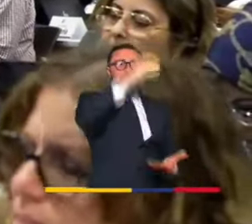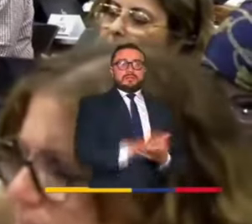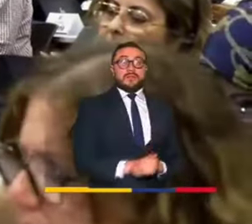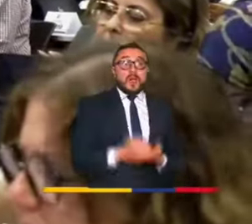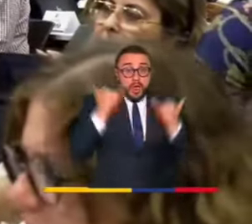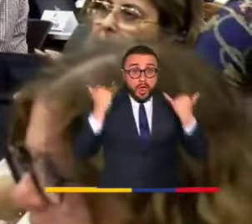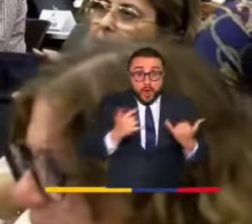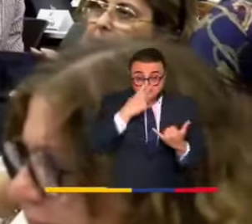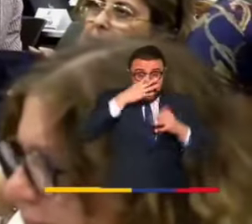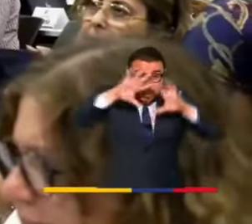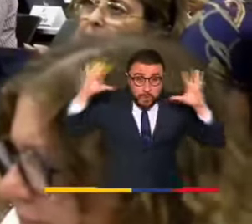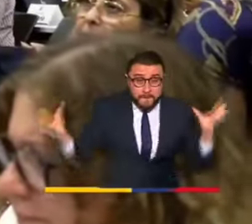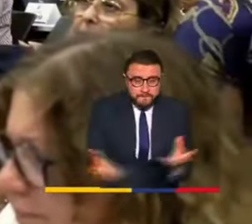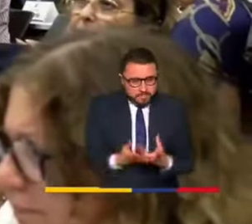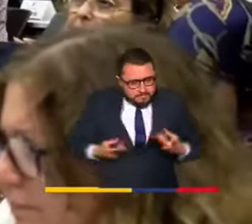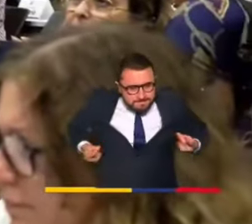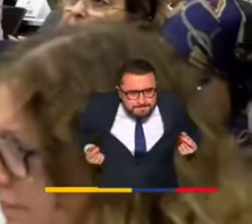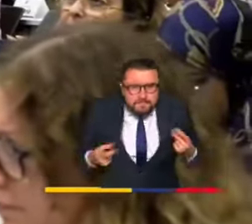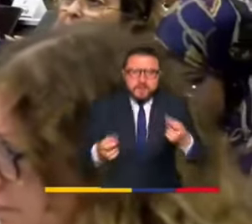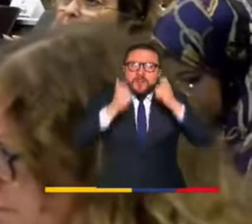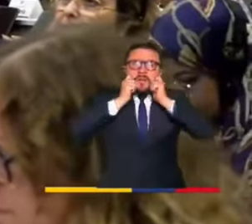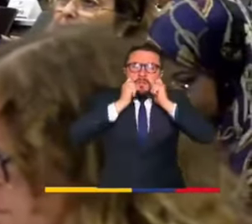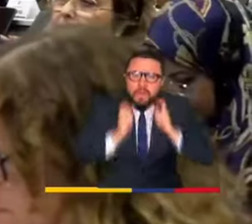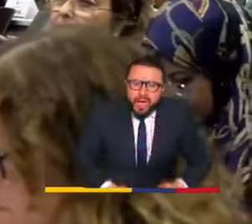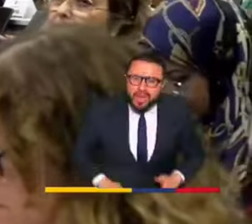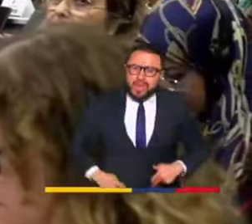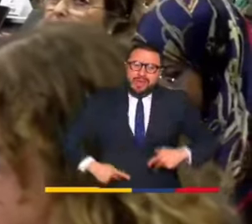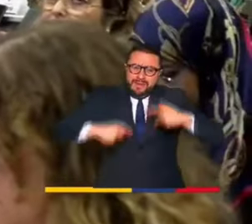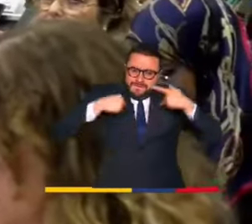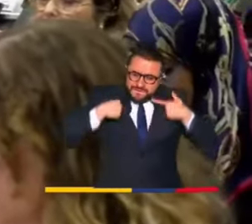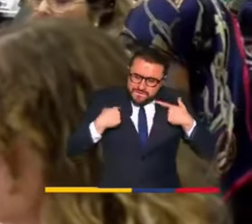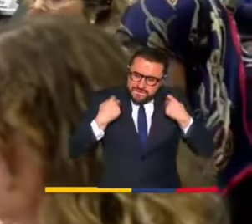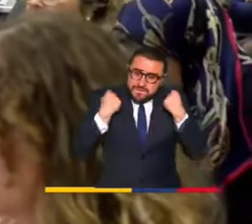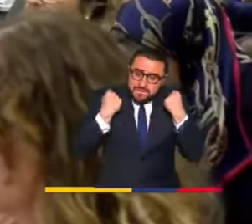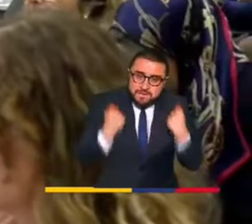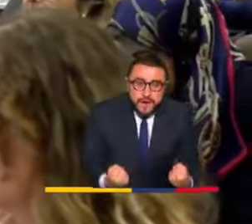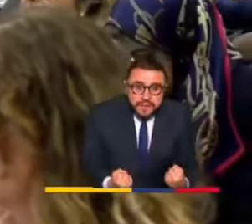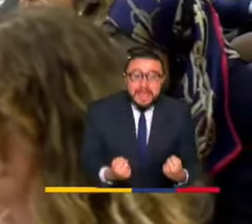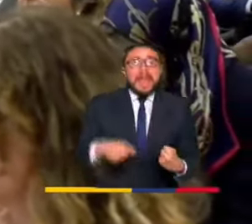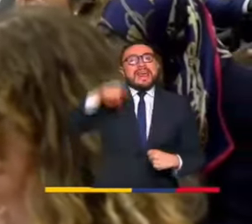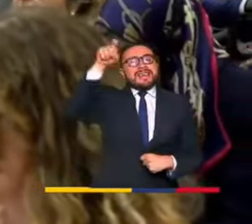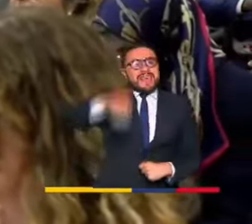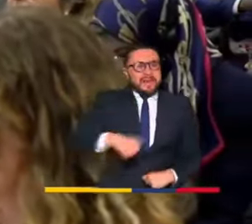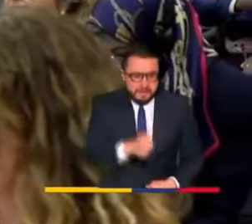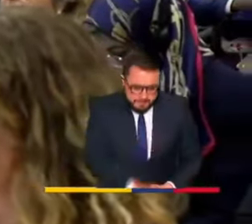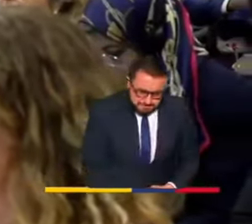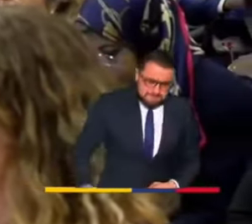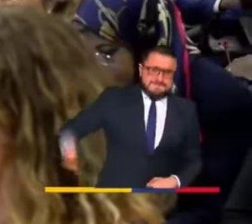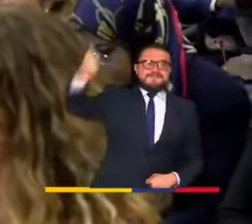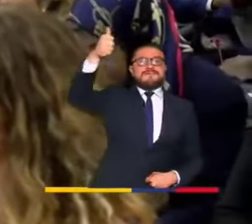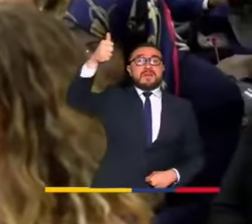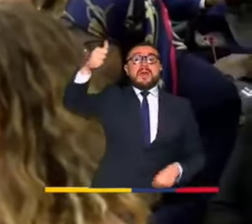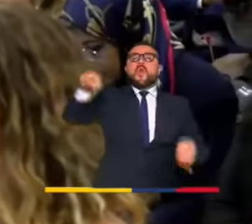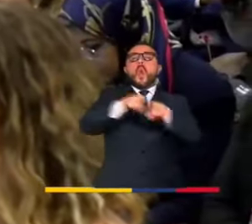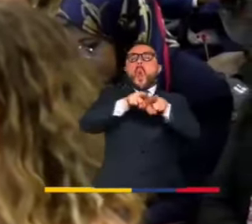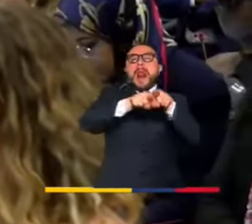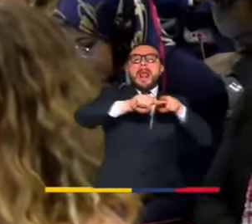humanidad, vital, creo que el puesto de mando, la primera línea de la